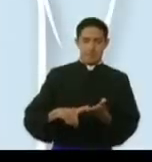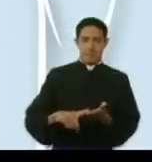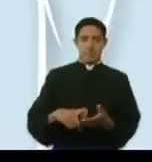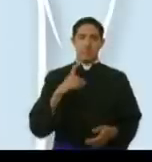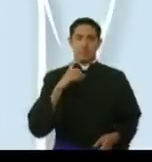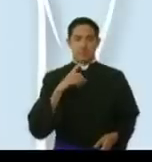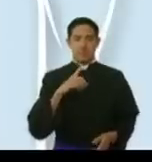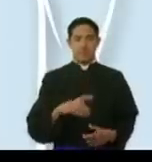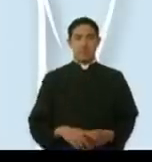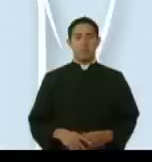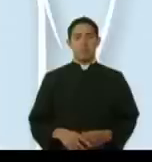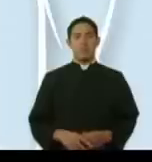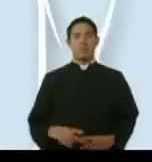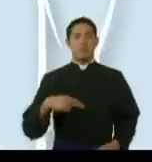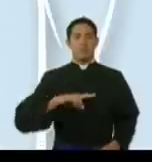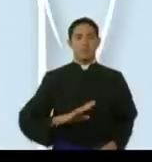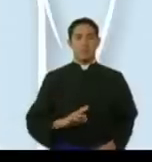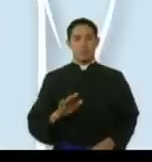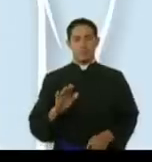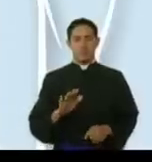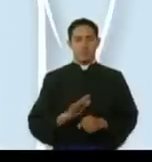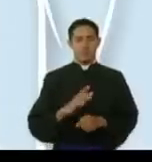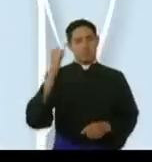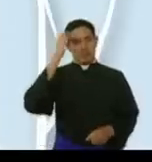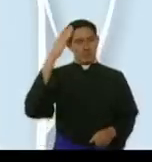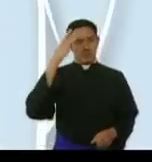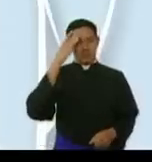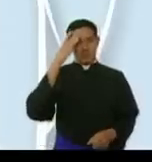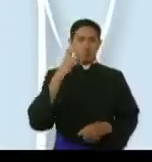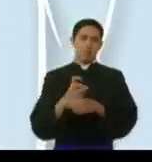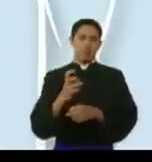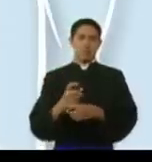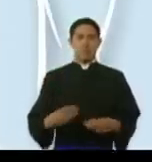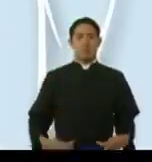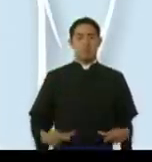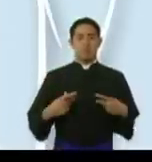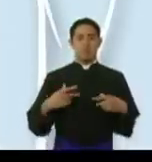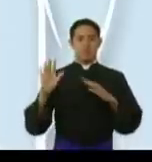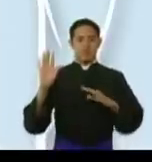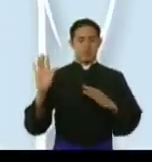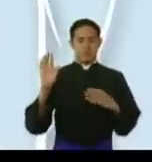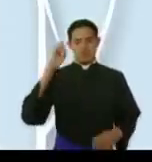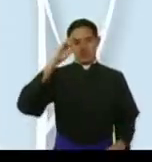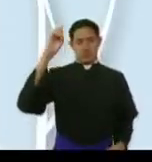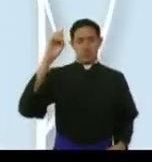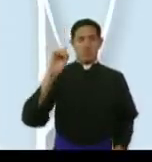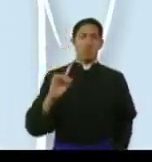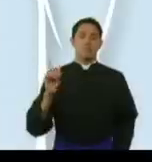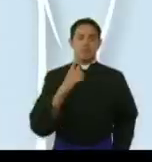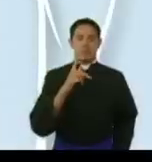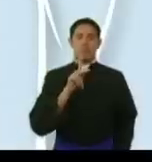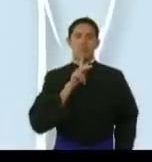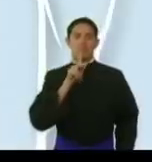Por nuestro bautismo, nosotros estamos llamados a vivir plenamente nuestro compromiso con Dios de ser profetas,